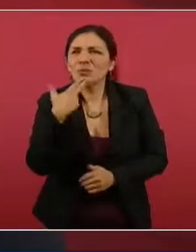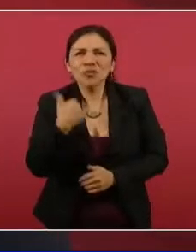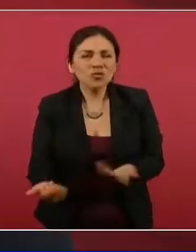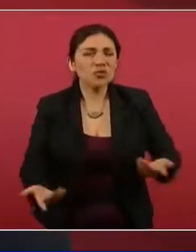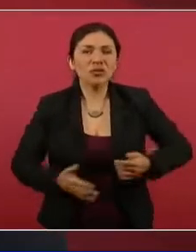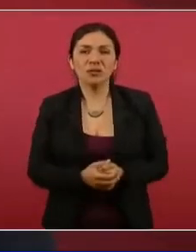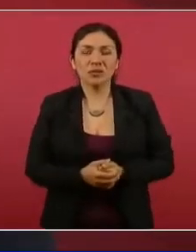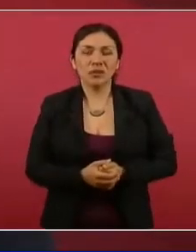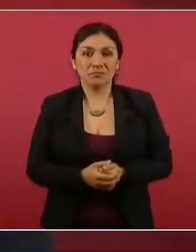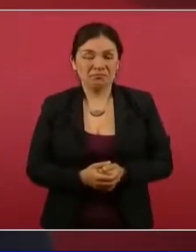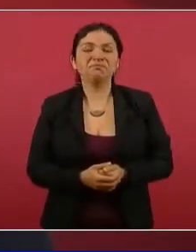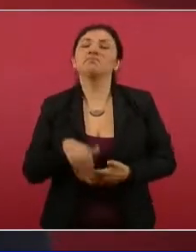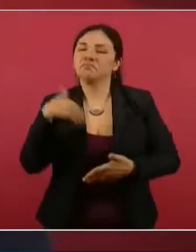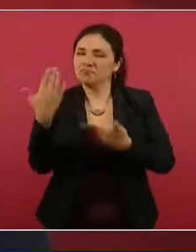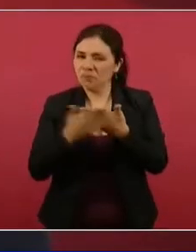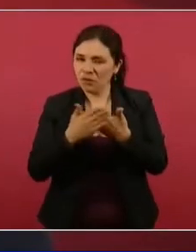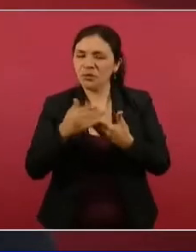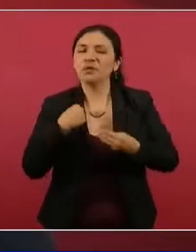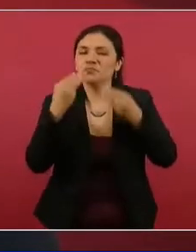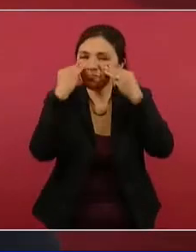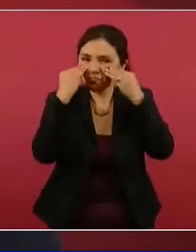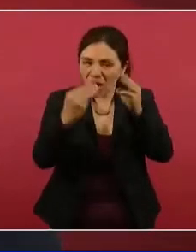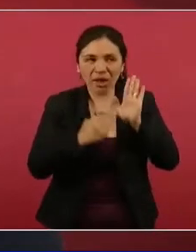Y ahora lo vamos a demostrar,